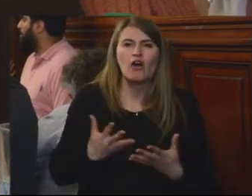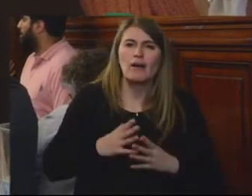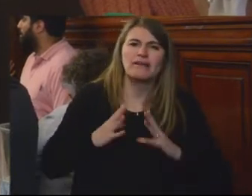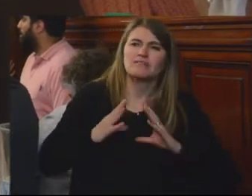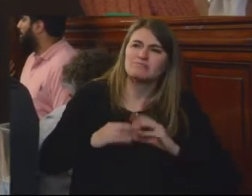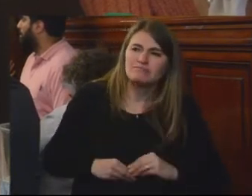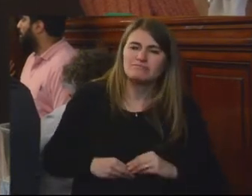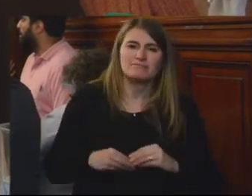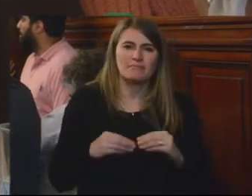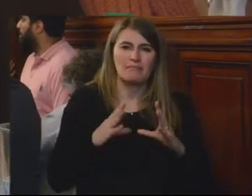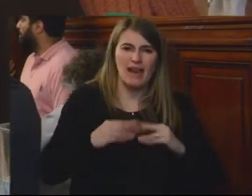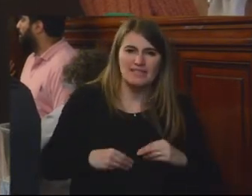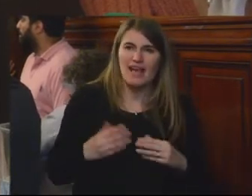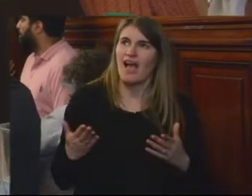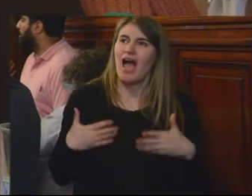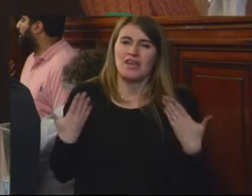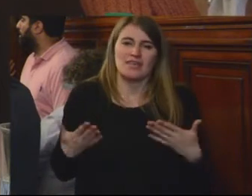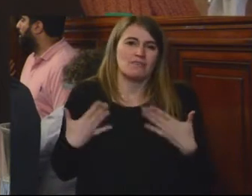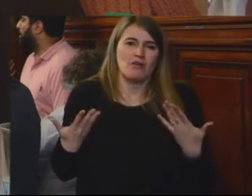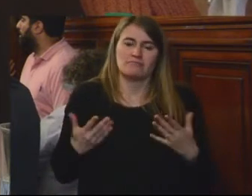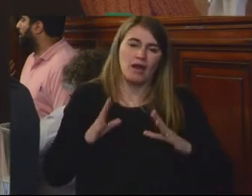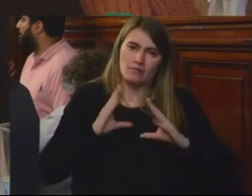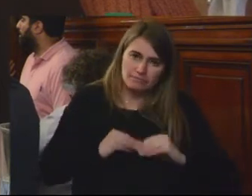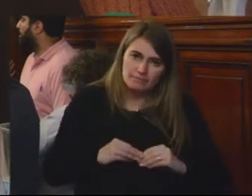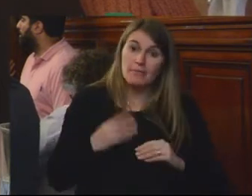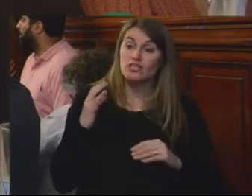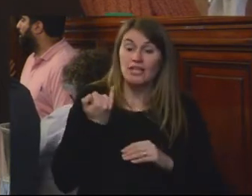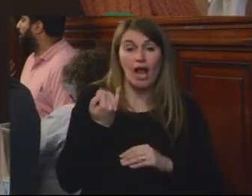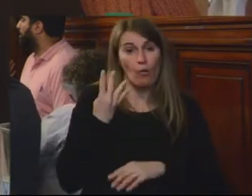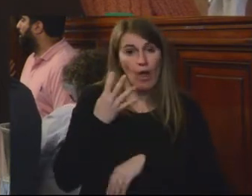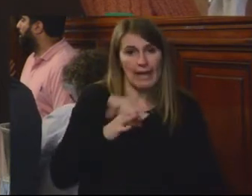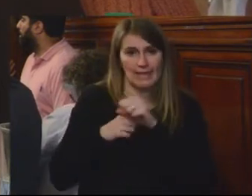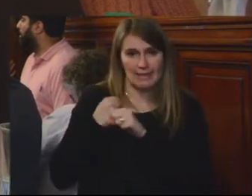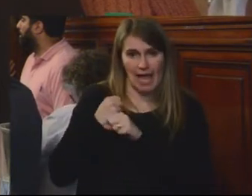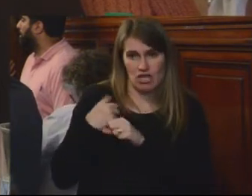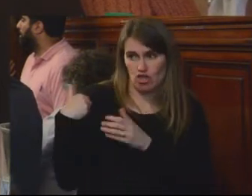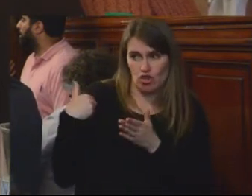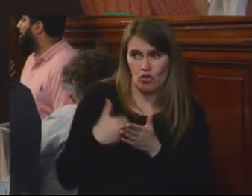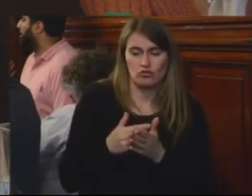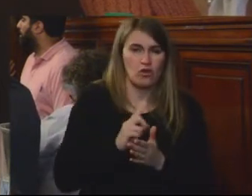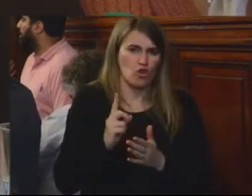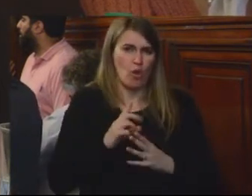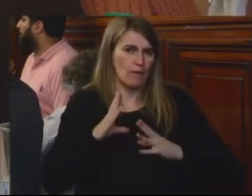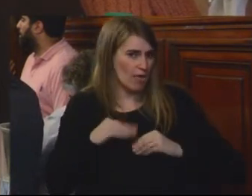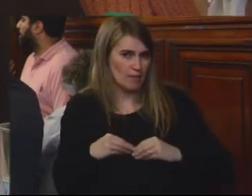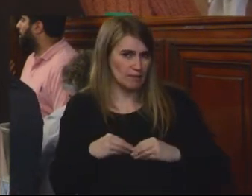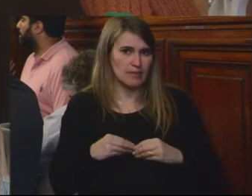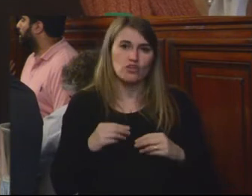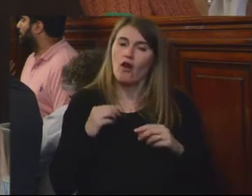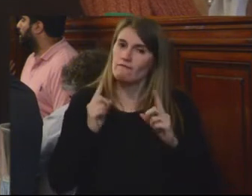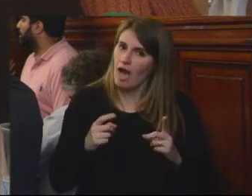más que el ánimo pero llevamos 40 años no nos vamos a deprimir vamos a seguir luchando